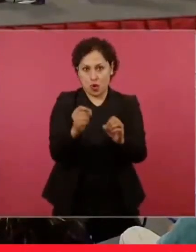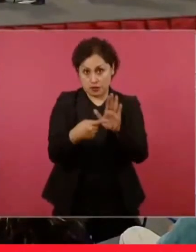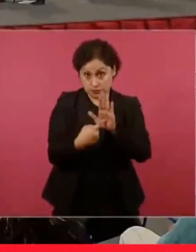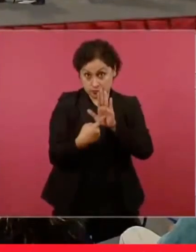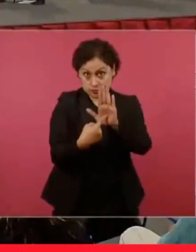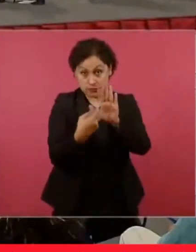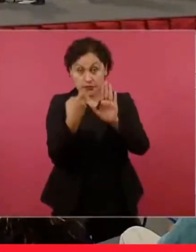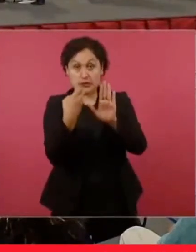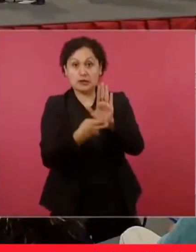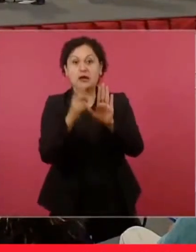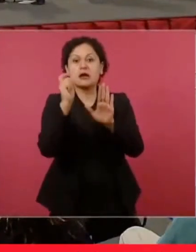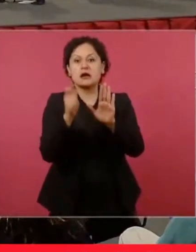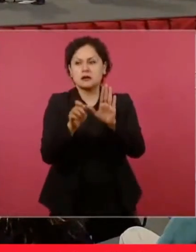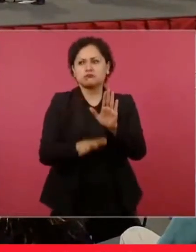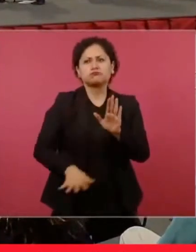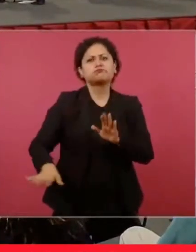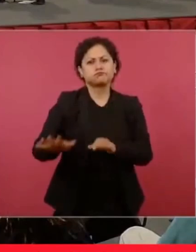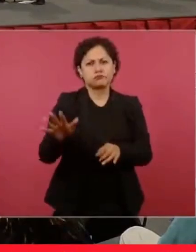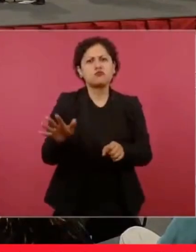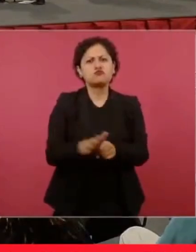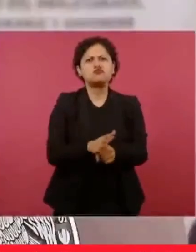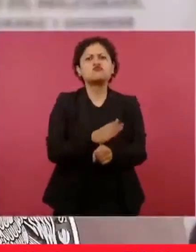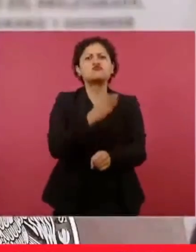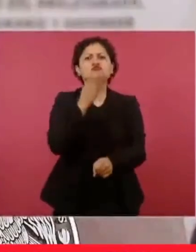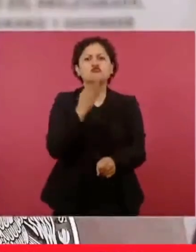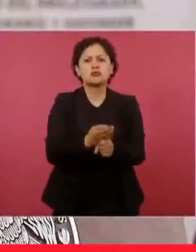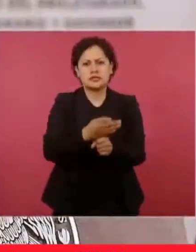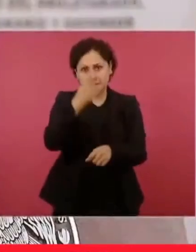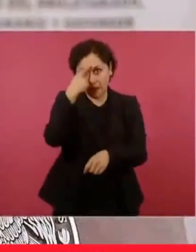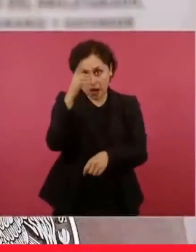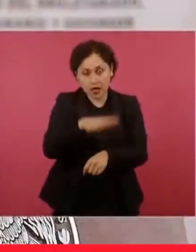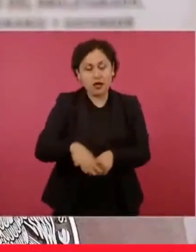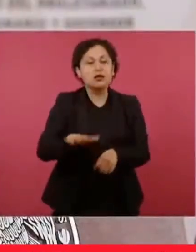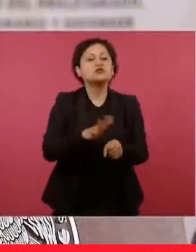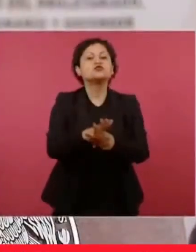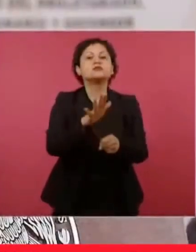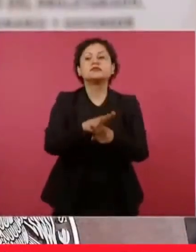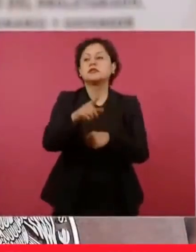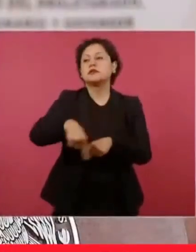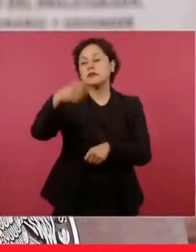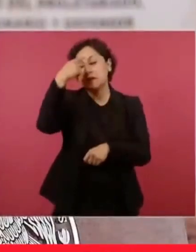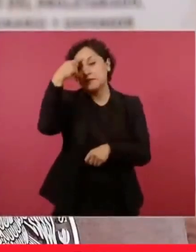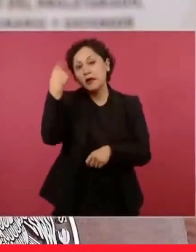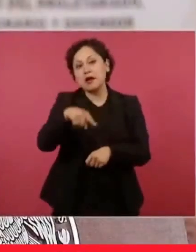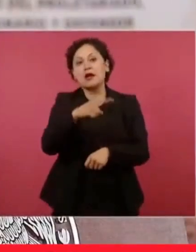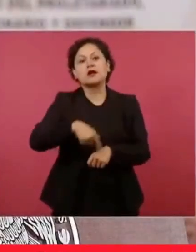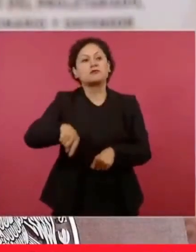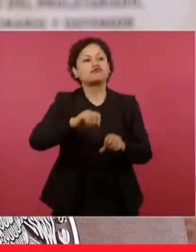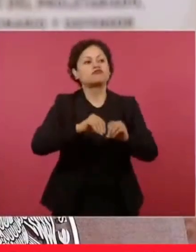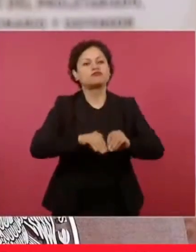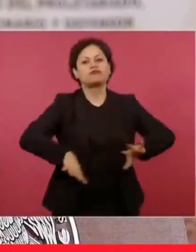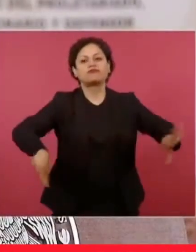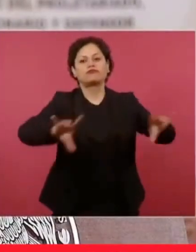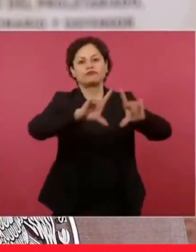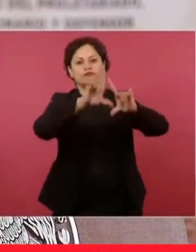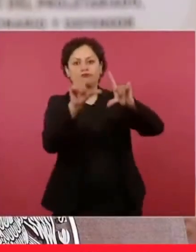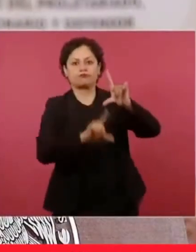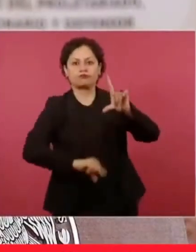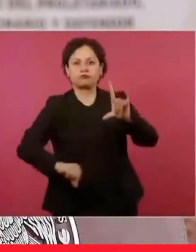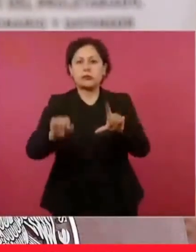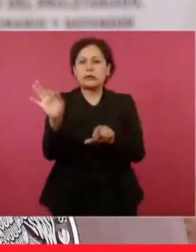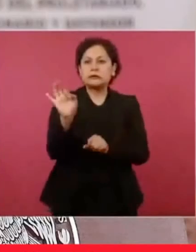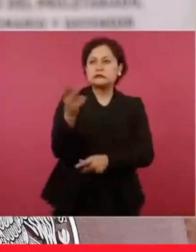para atender la demanda máxima de punta en el año y también las condiciones que por efectos meteorológicos